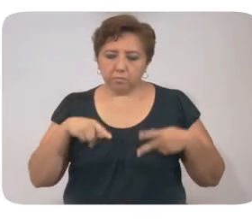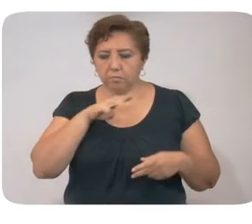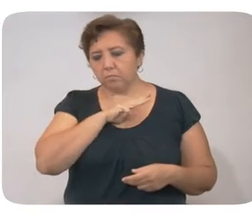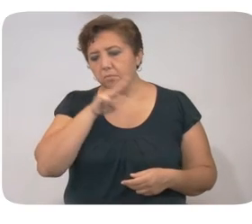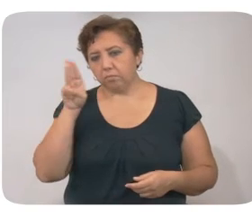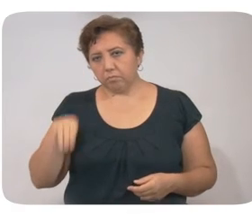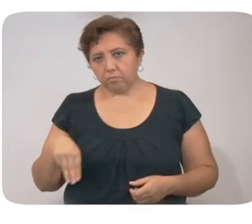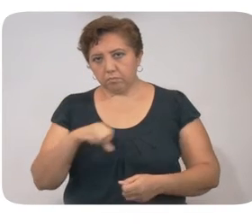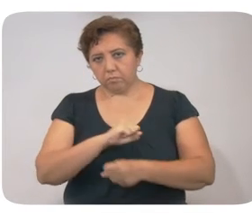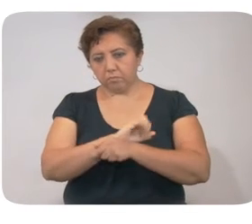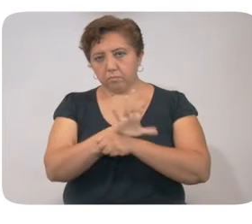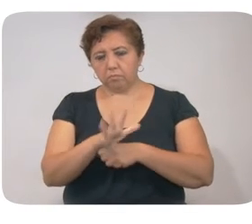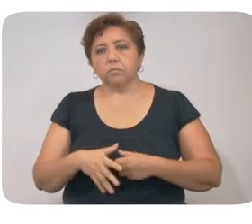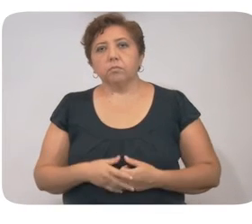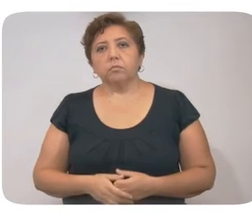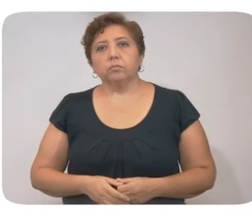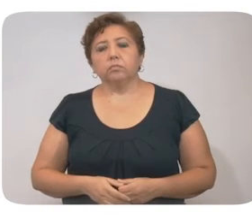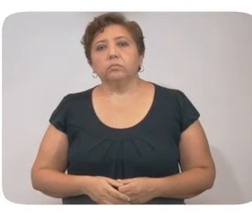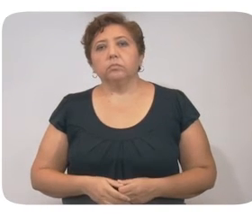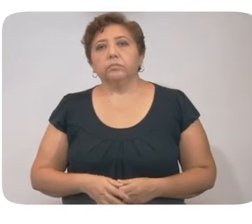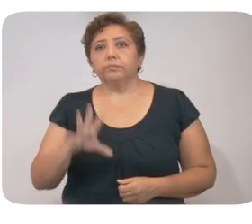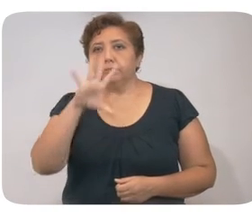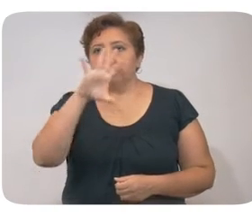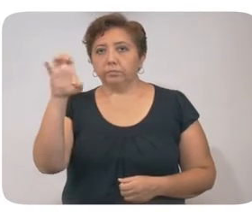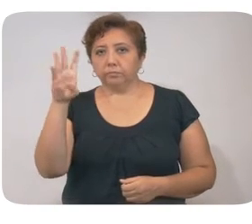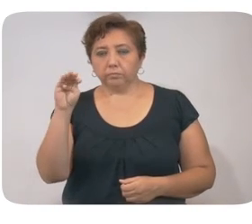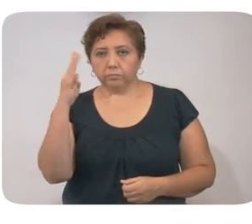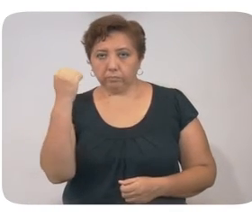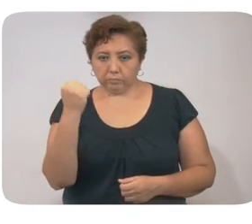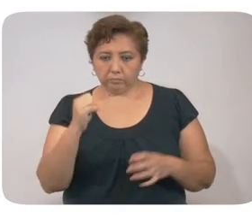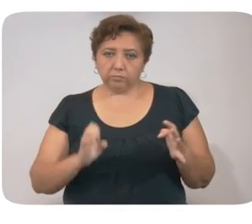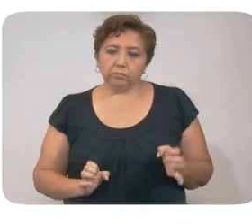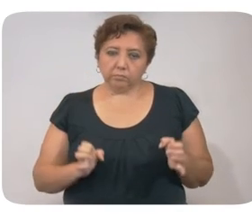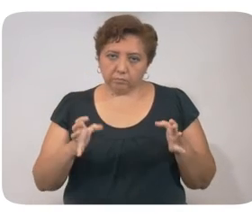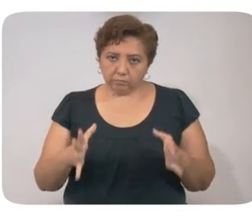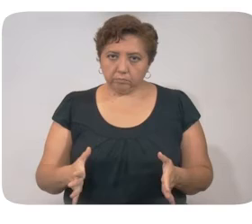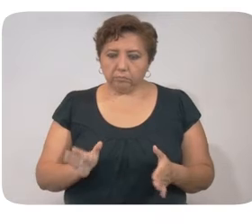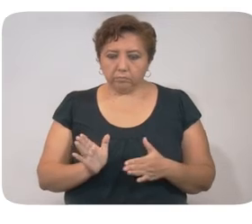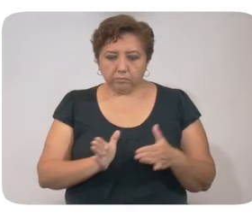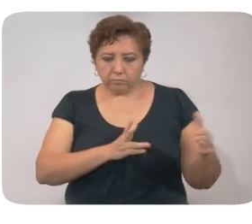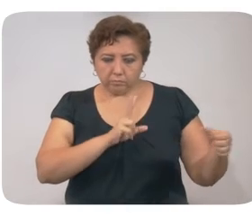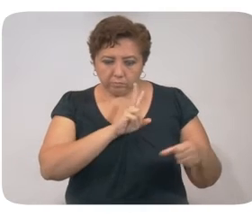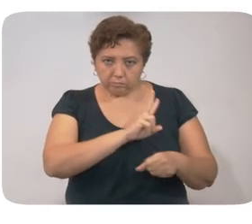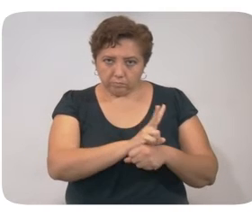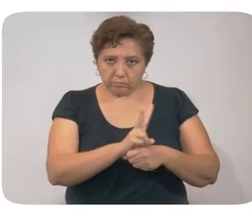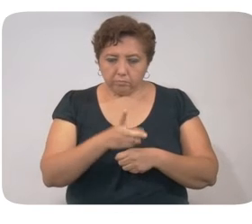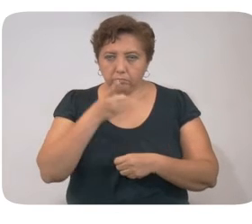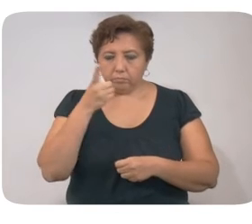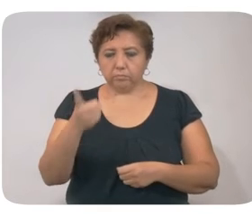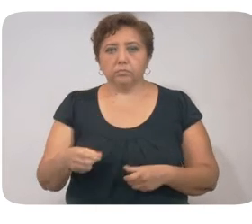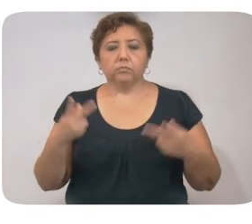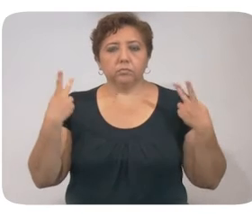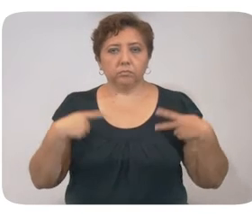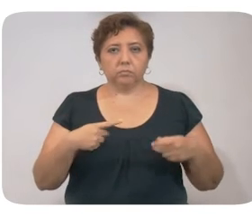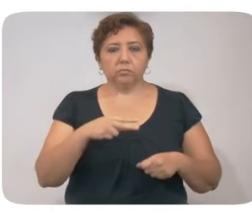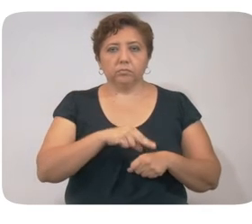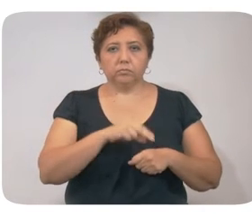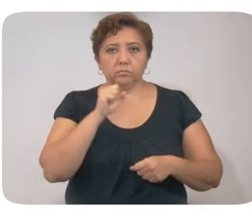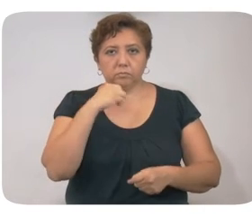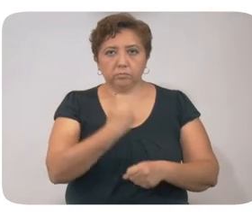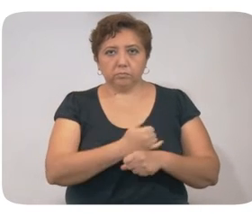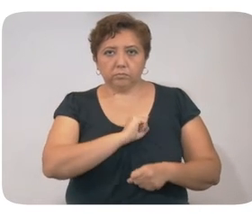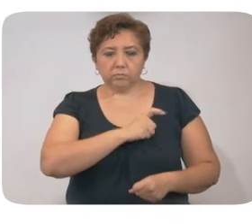coronavirus. 599 están estables, aisladas y monitoreadas constantemente por personal médico de la Secretaría de Salud de